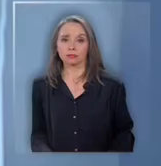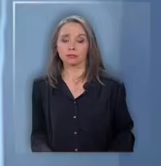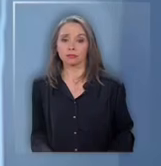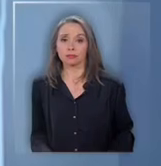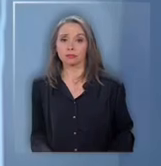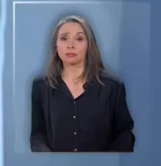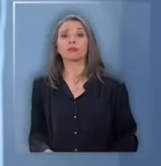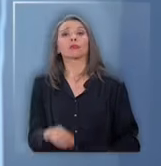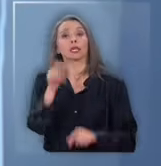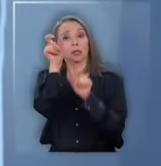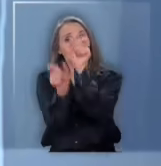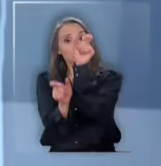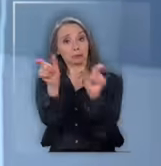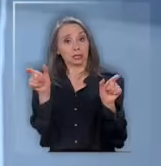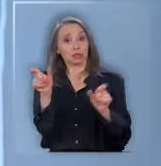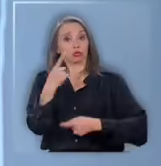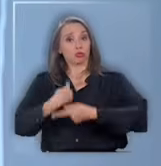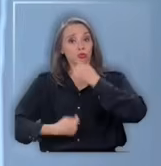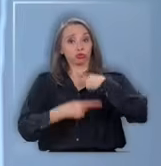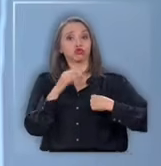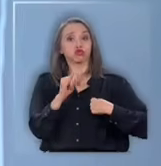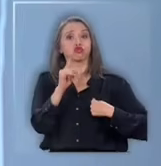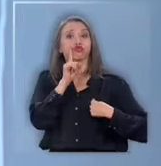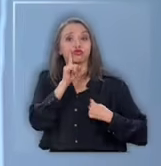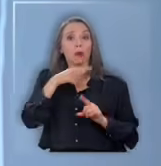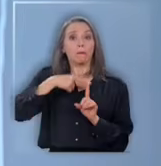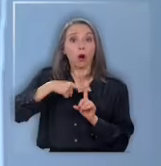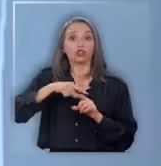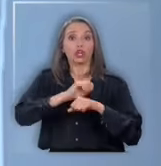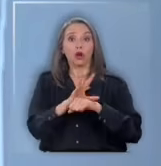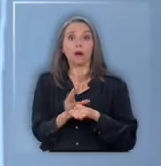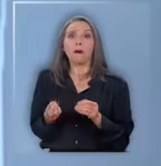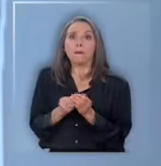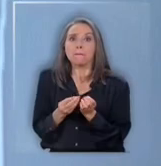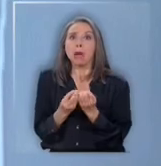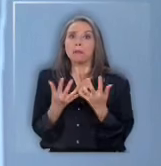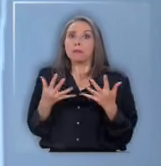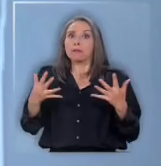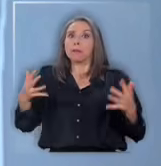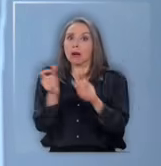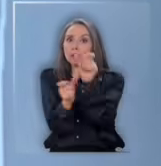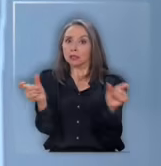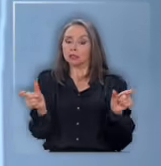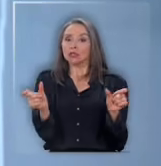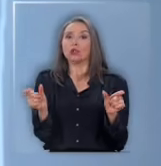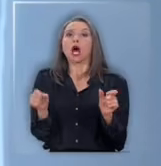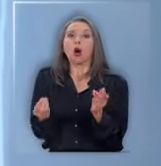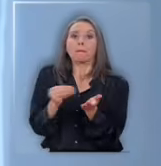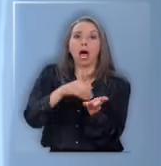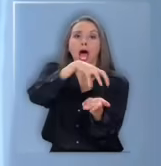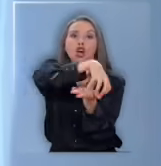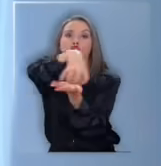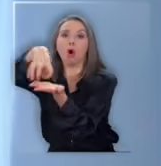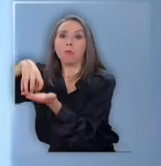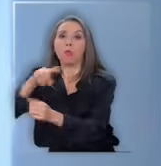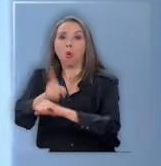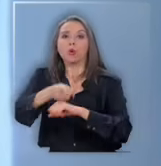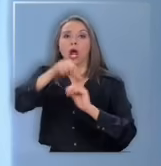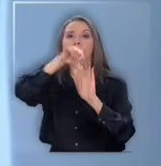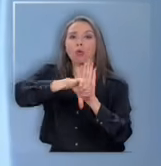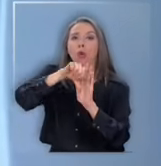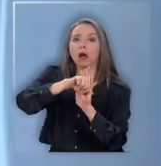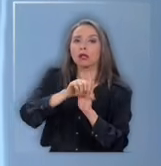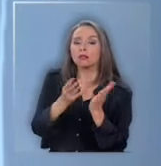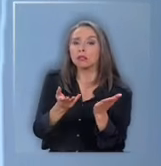pero los casos positivos han aumentado siguen aumentando las cuarentenas también se han tomado medidas pero la pregunta